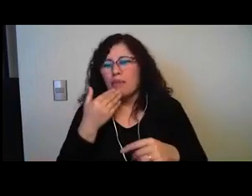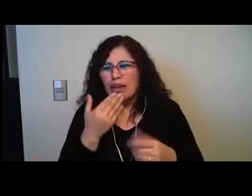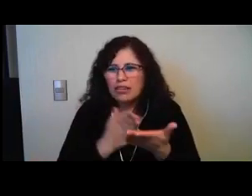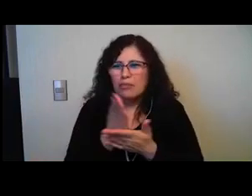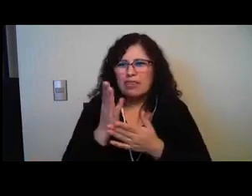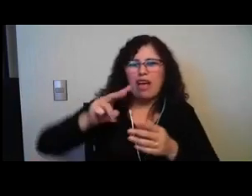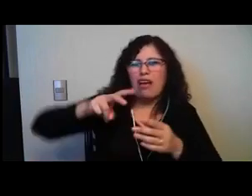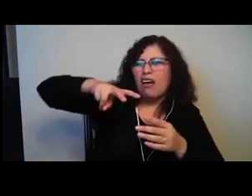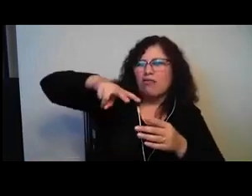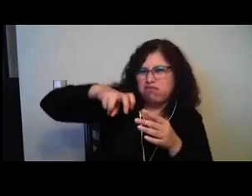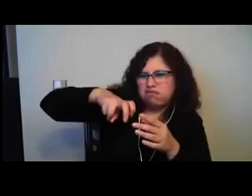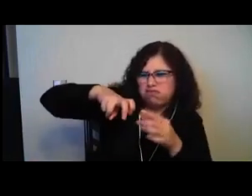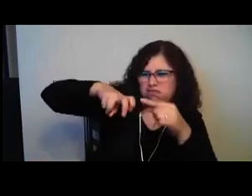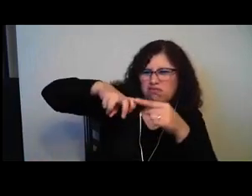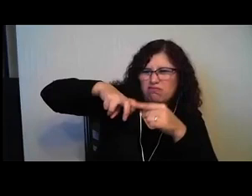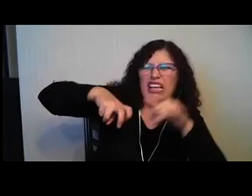flexión mantenida,